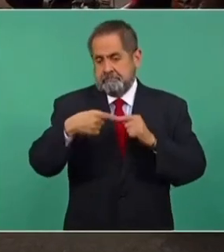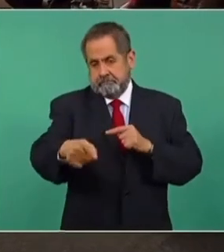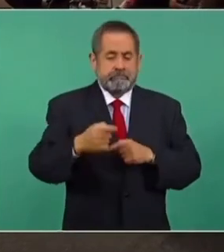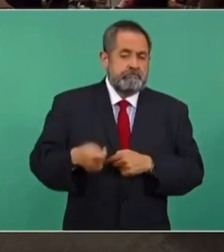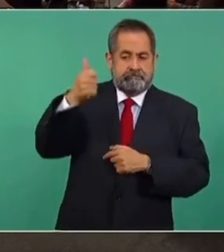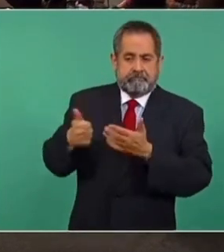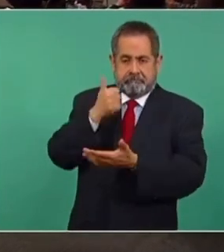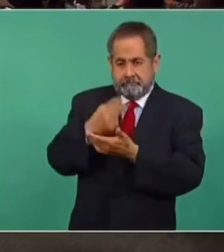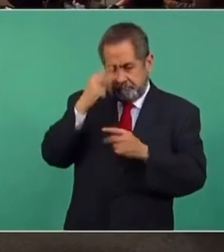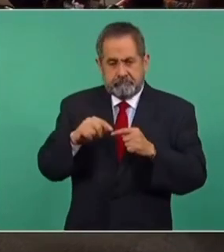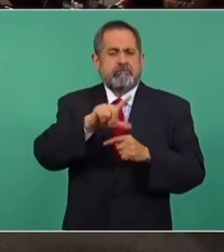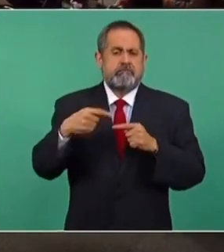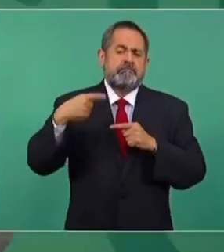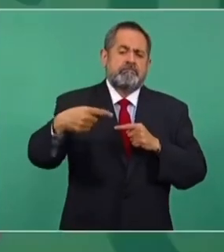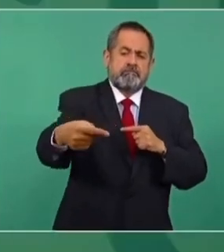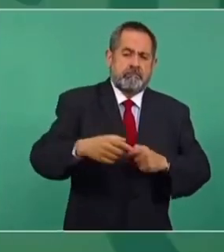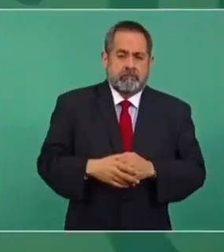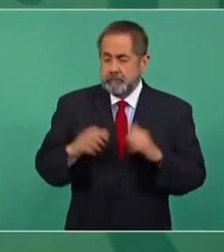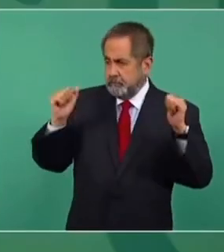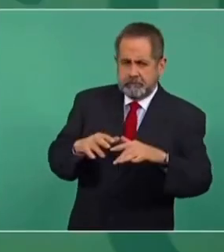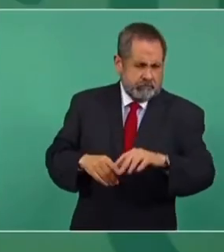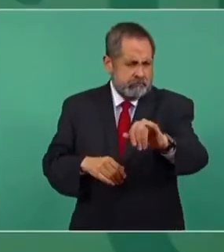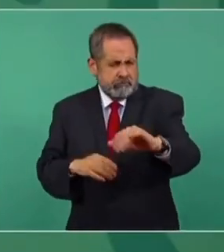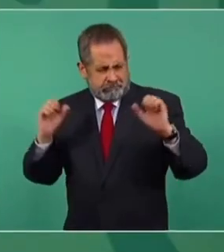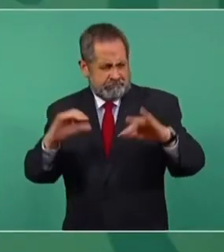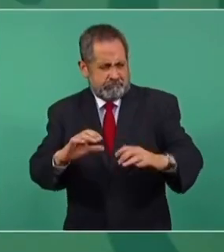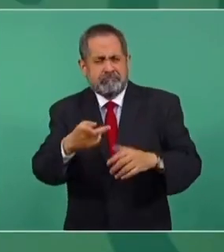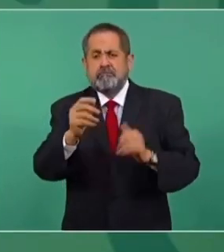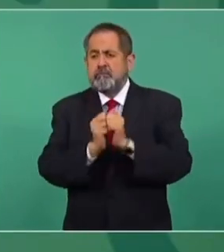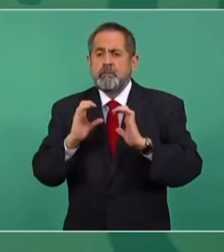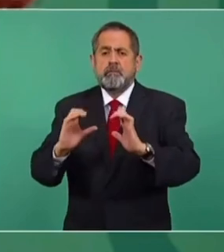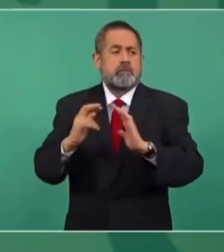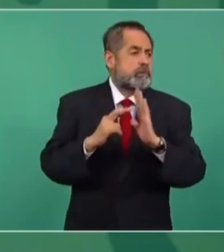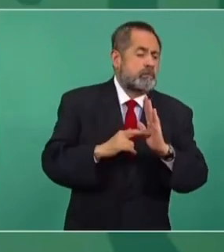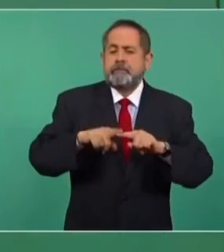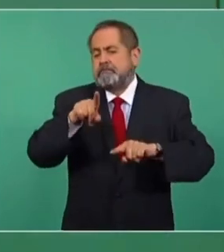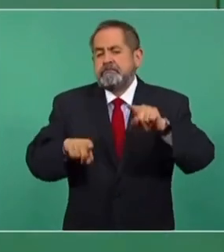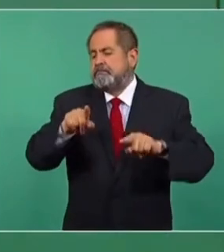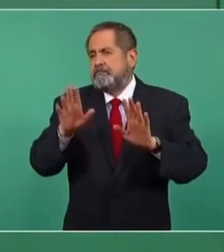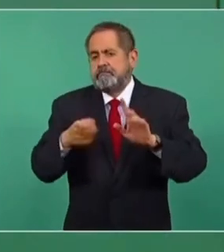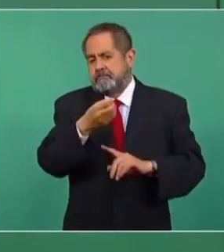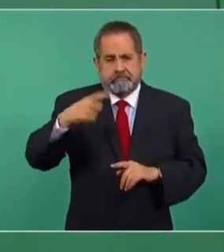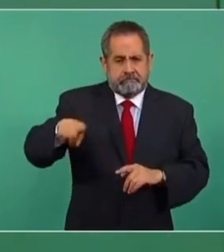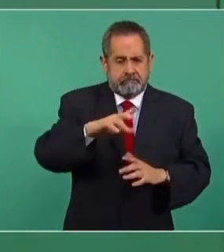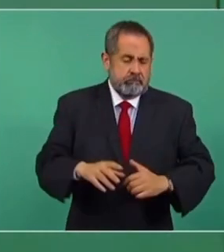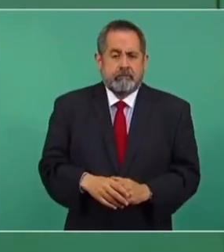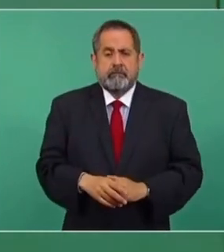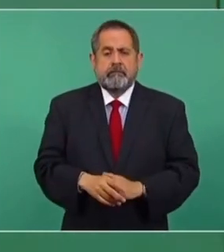Sí, pero cuidadosas, dependiendo de las circunstancias.